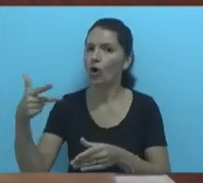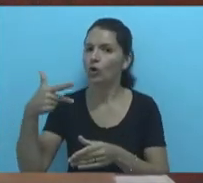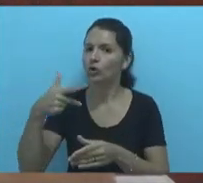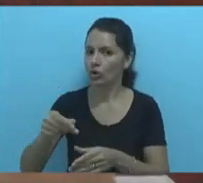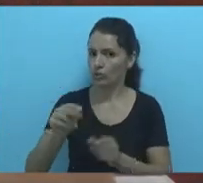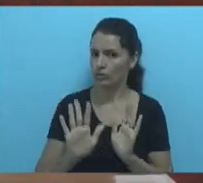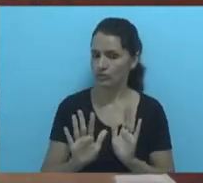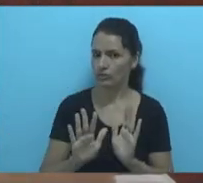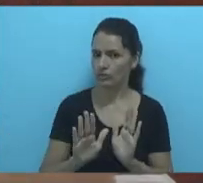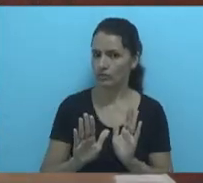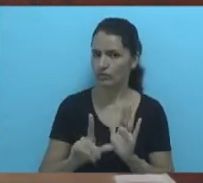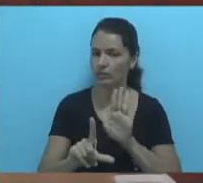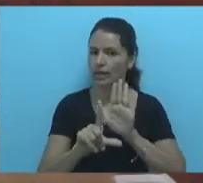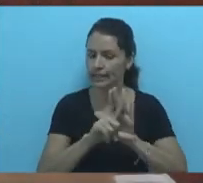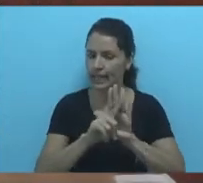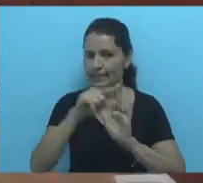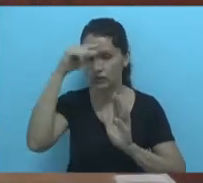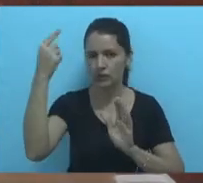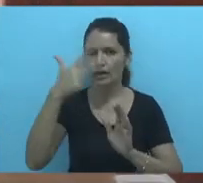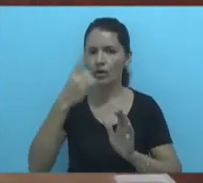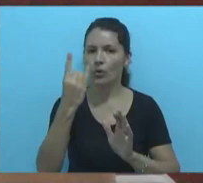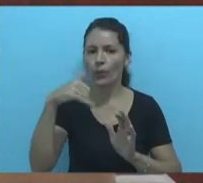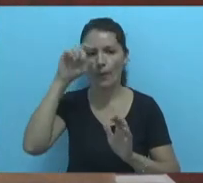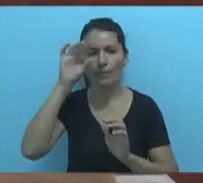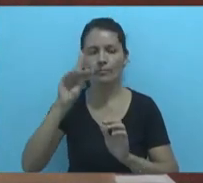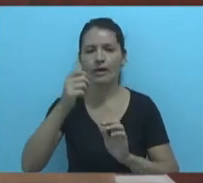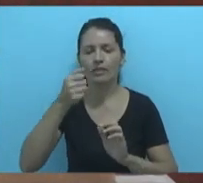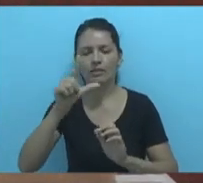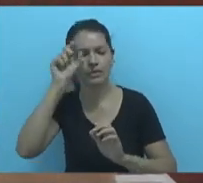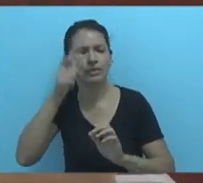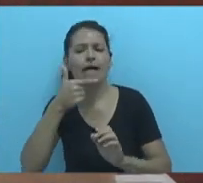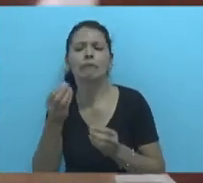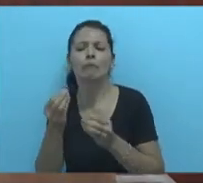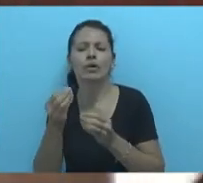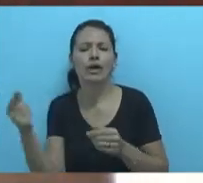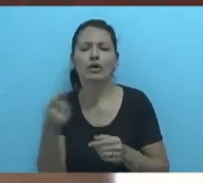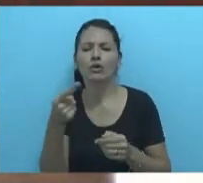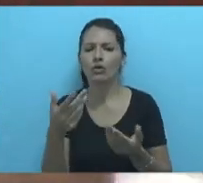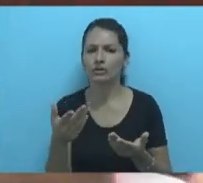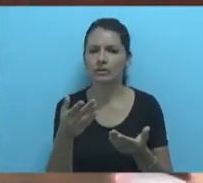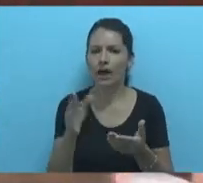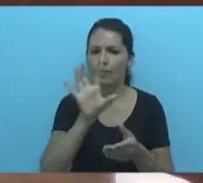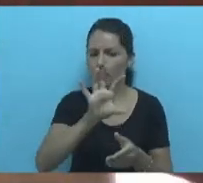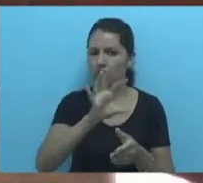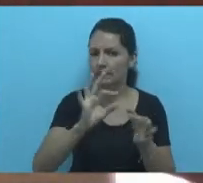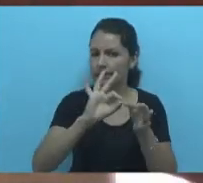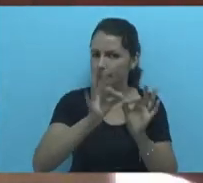de humedales por las implicancias negativas que esos proyectos deparaban hacia el